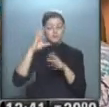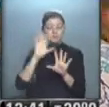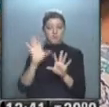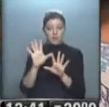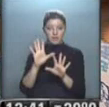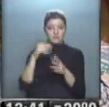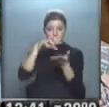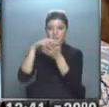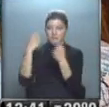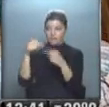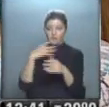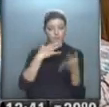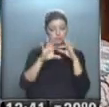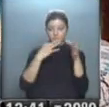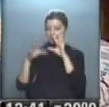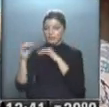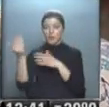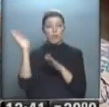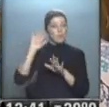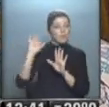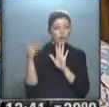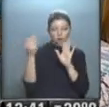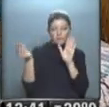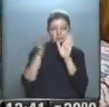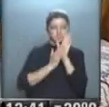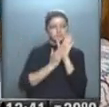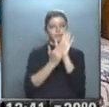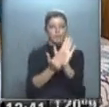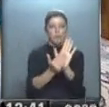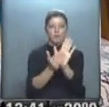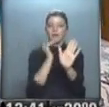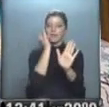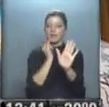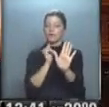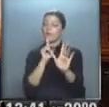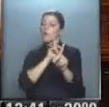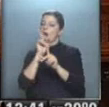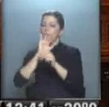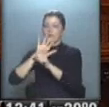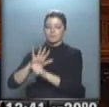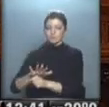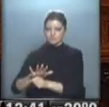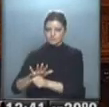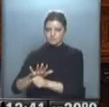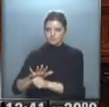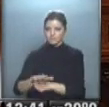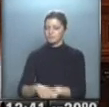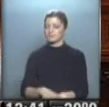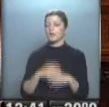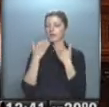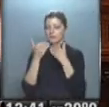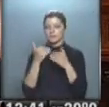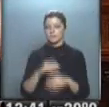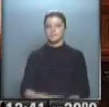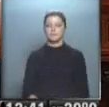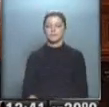figura en constancia de las distintas denuncias que llevaron adelante. Lo que pasa es que muchas de ellas se tornaron abstractas. Gracias. En